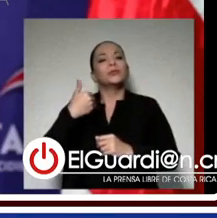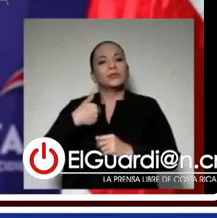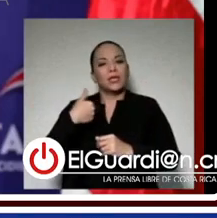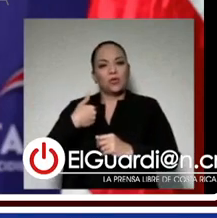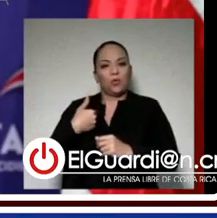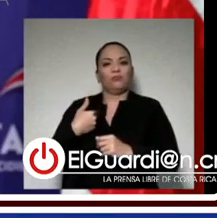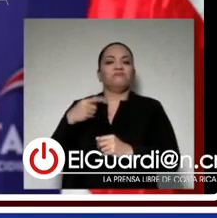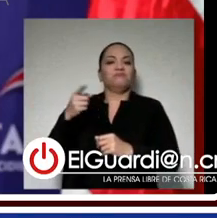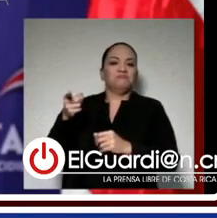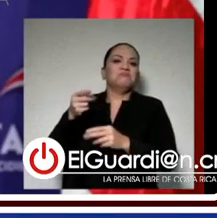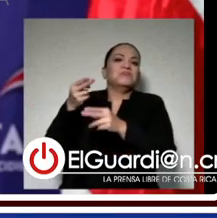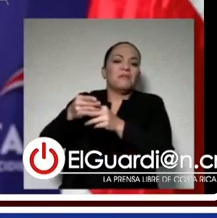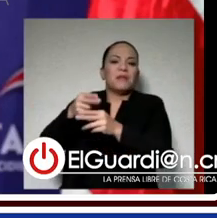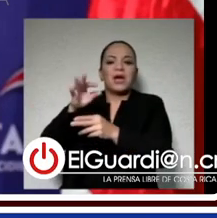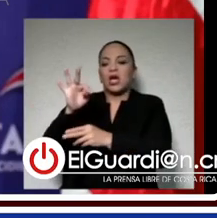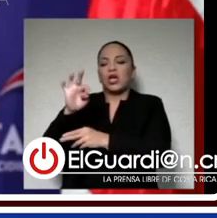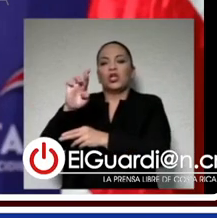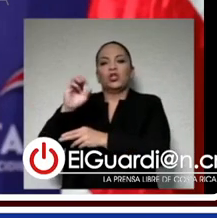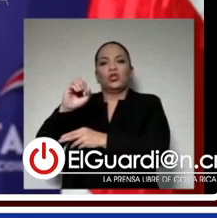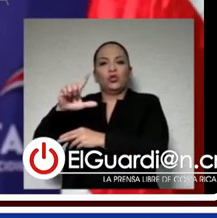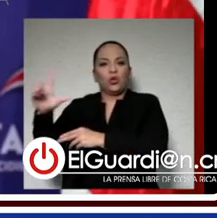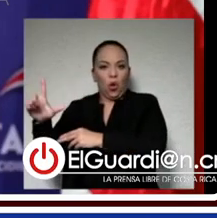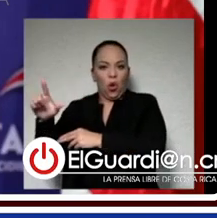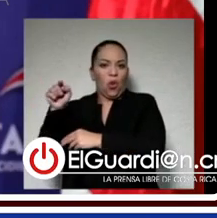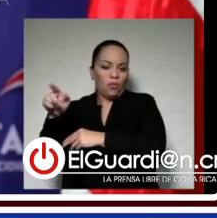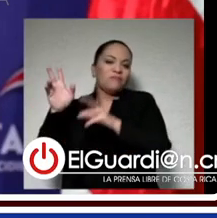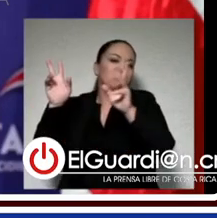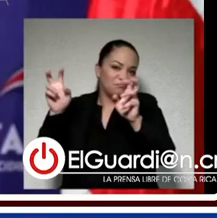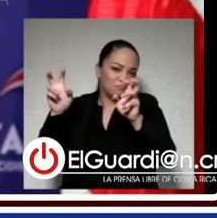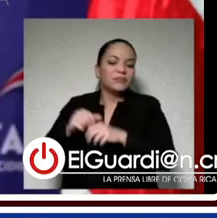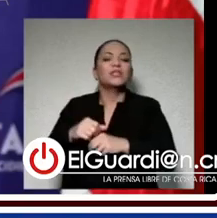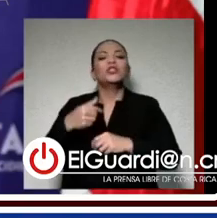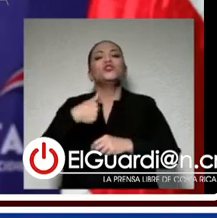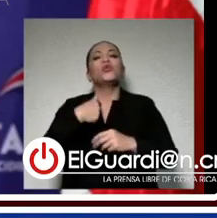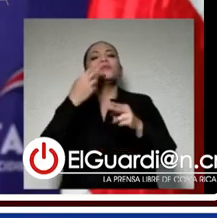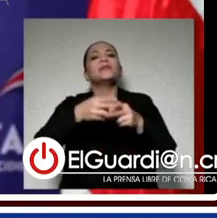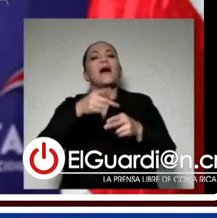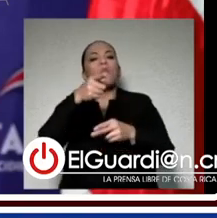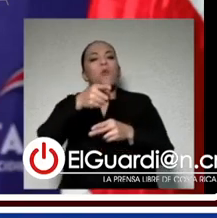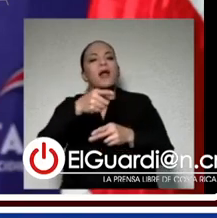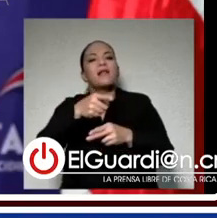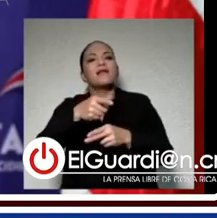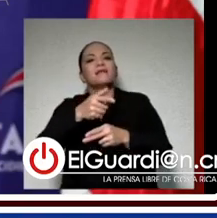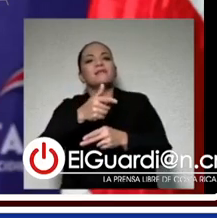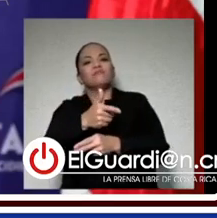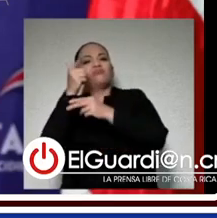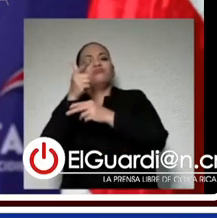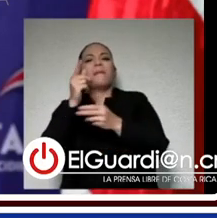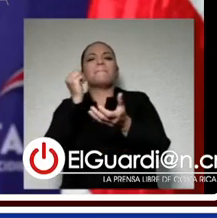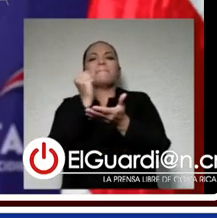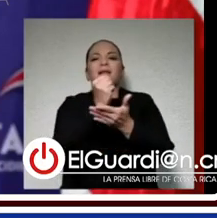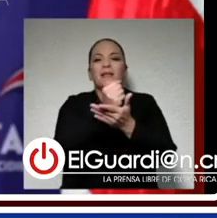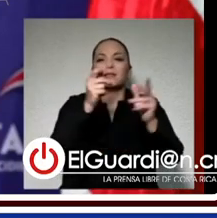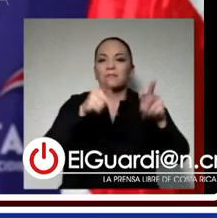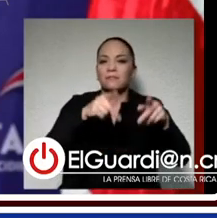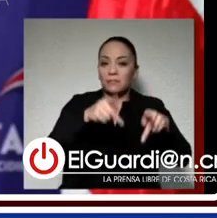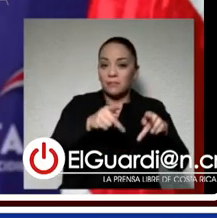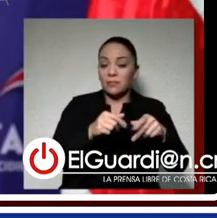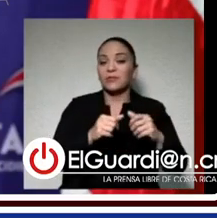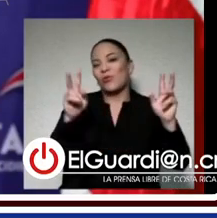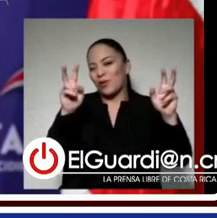troll, yo le llamo un sicario político a sueldo, que ha estado